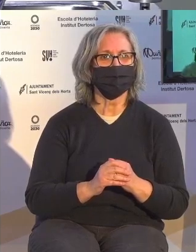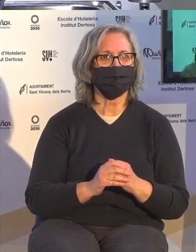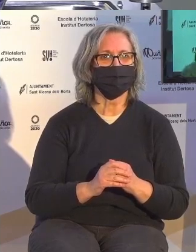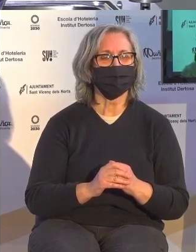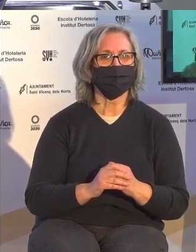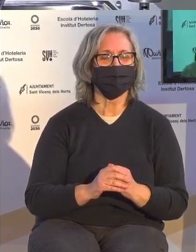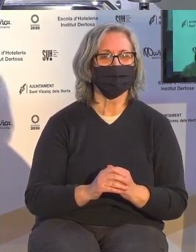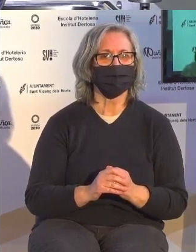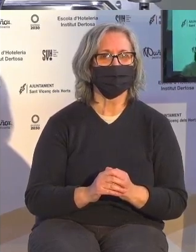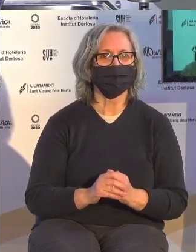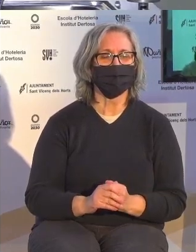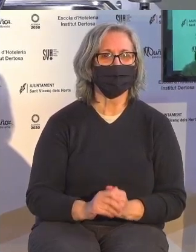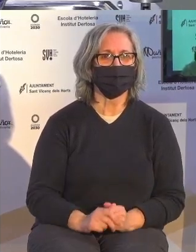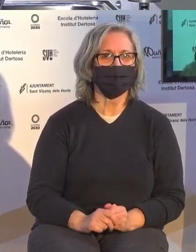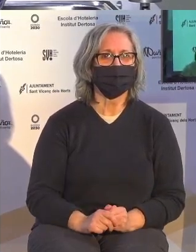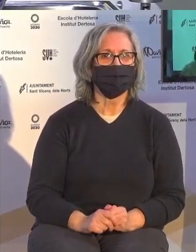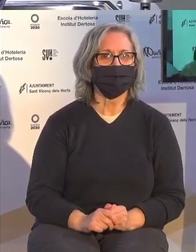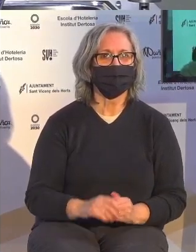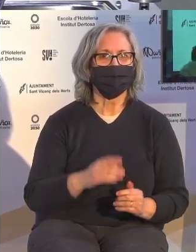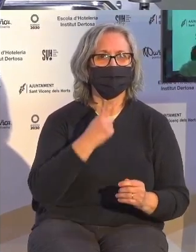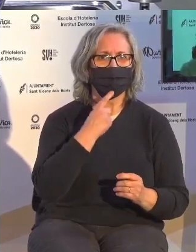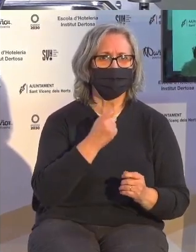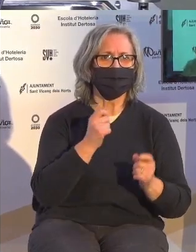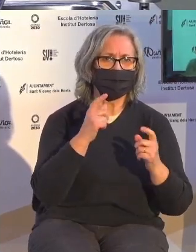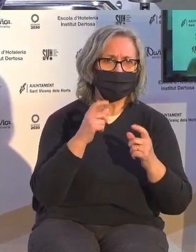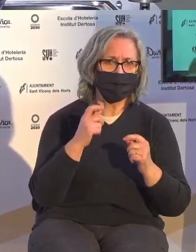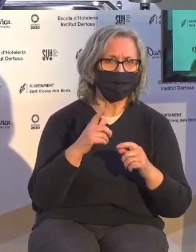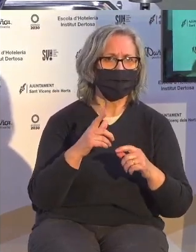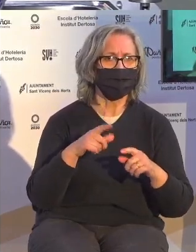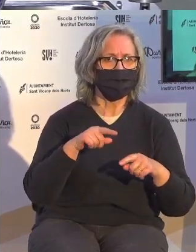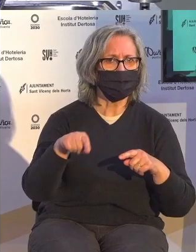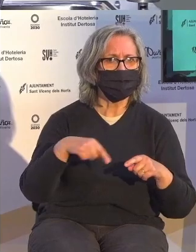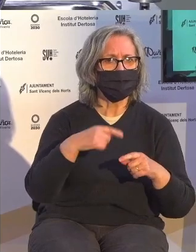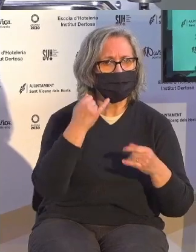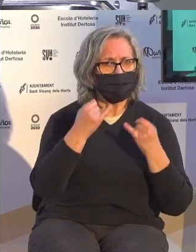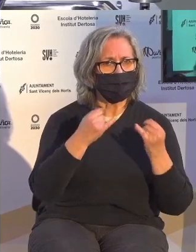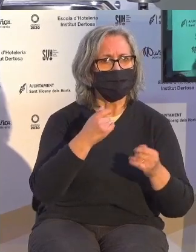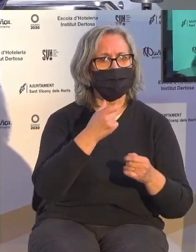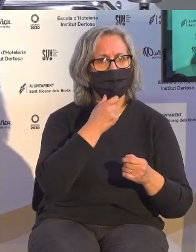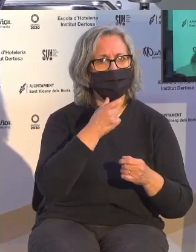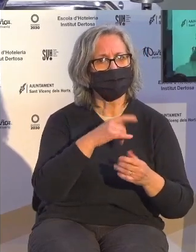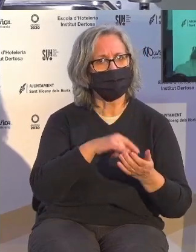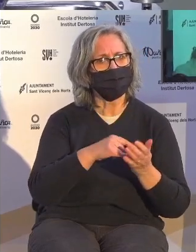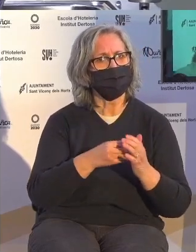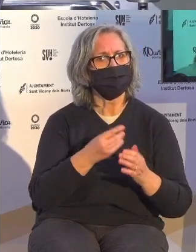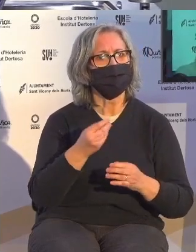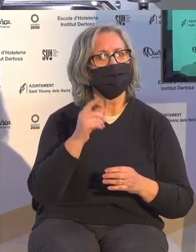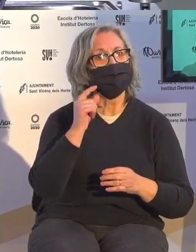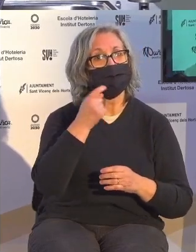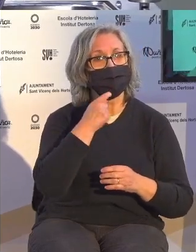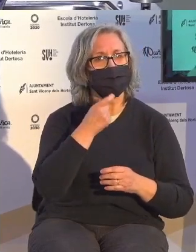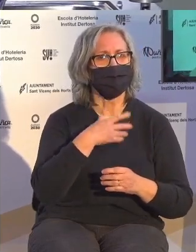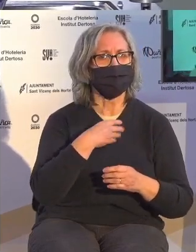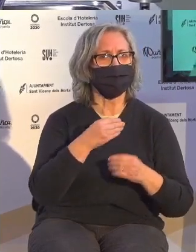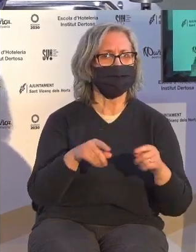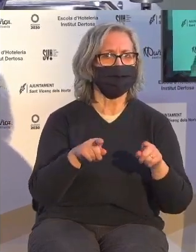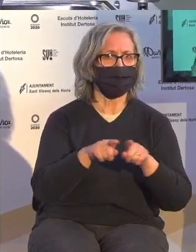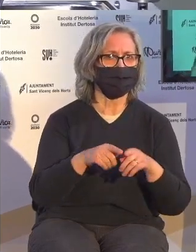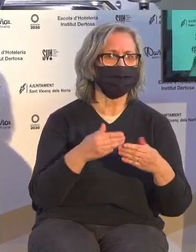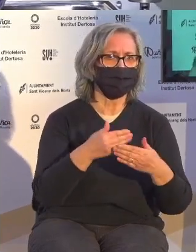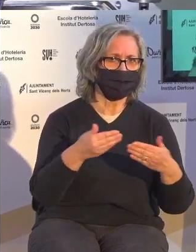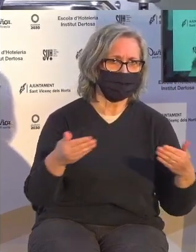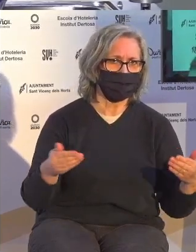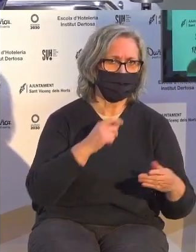es muy importante la gente ver lo trabajo que vas atrás a la pastelería que entonces es una cosa muy